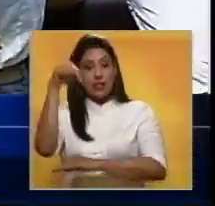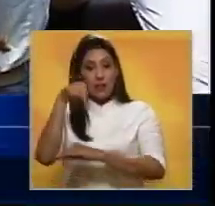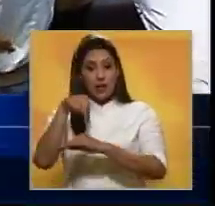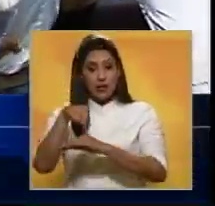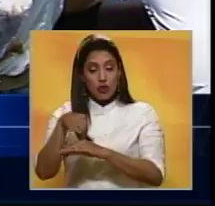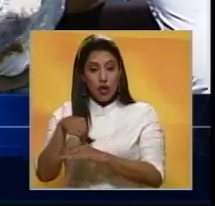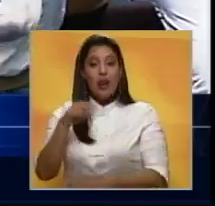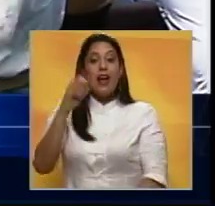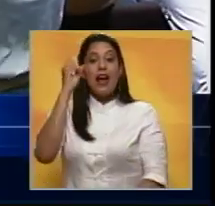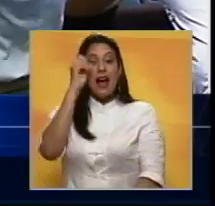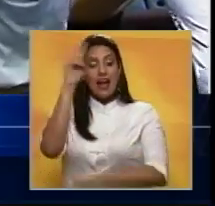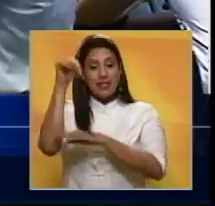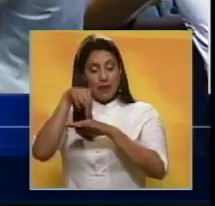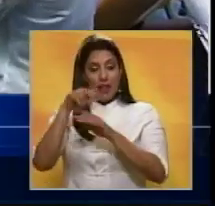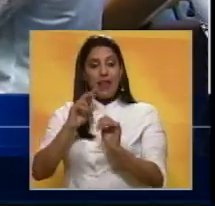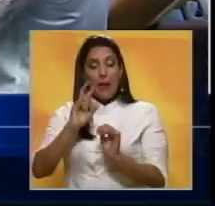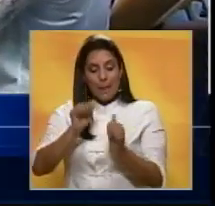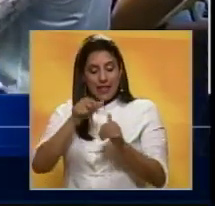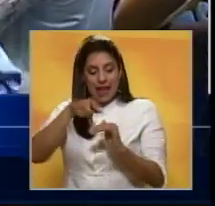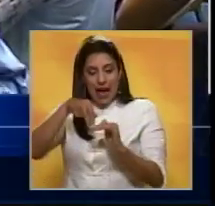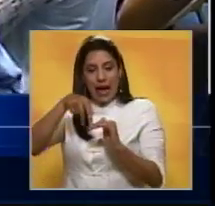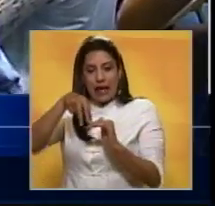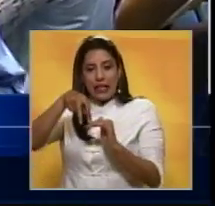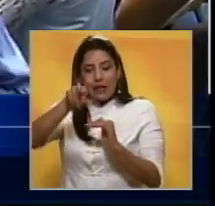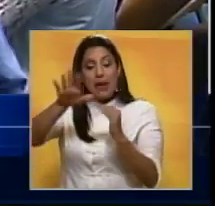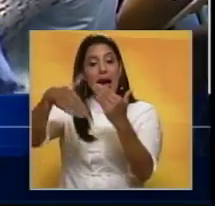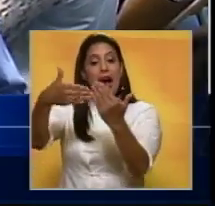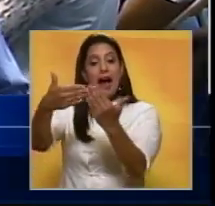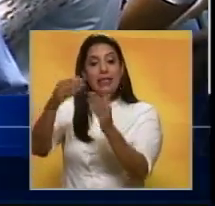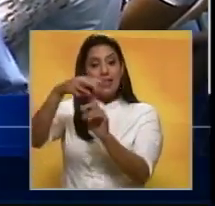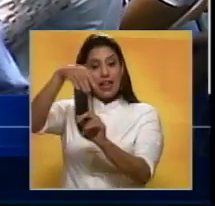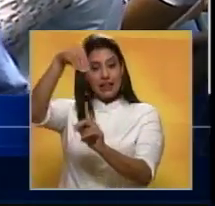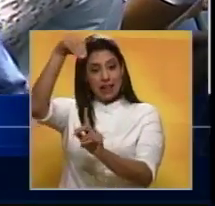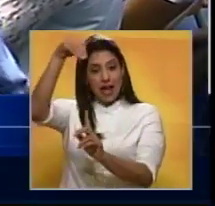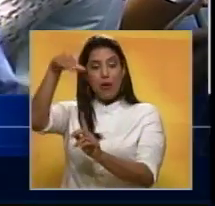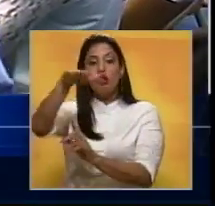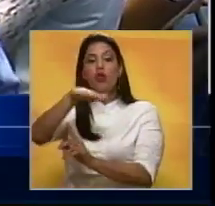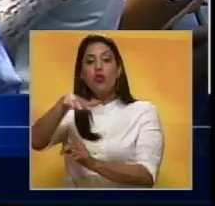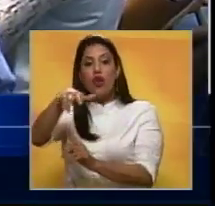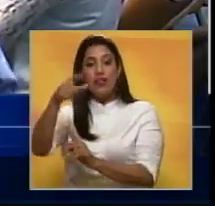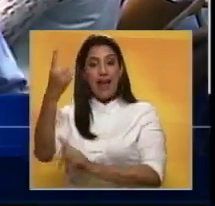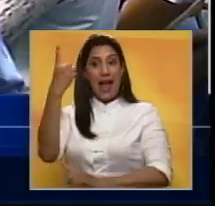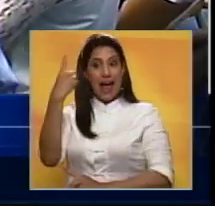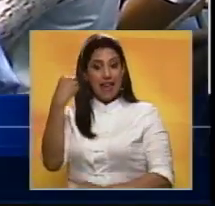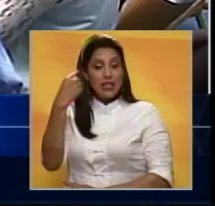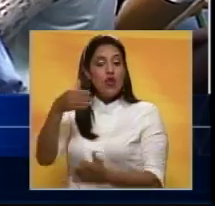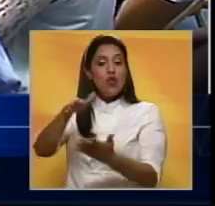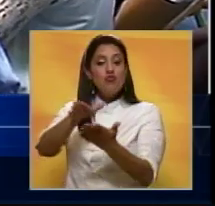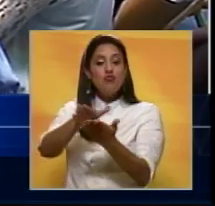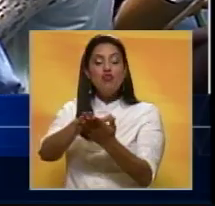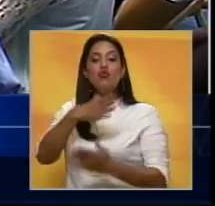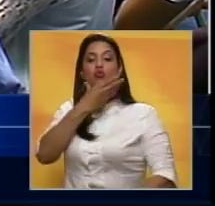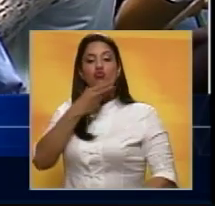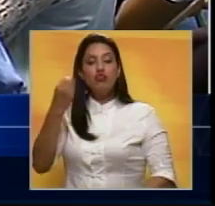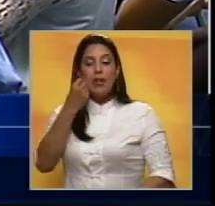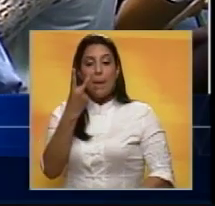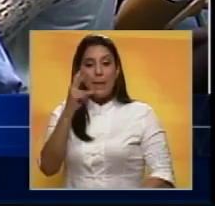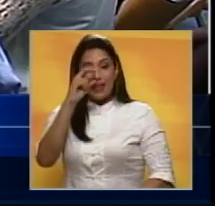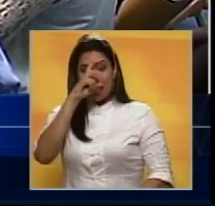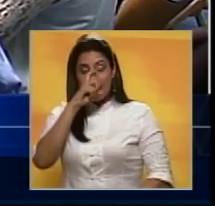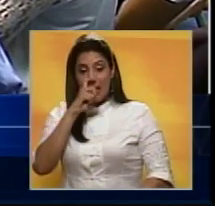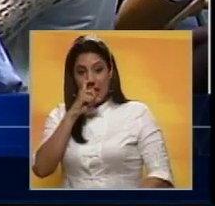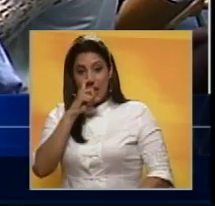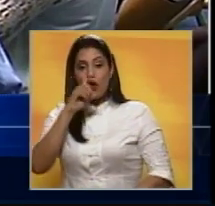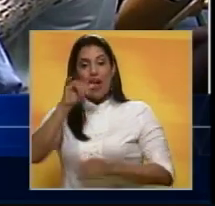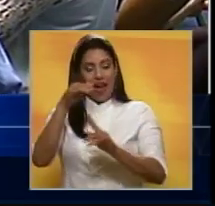Asamblea Nacional caminen desde este lugar hacia Altamira, donde ayer cayó fallecido el joven de 20